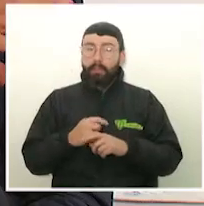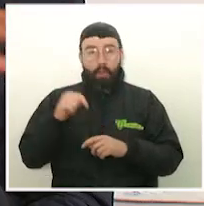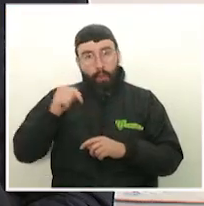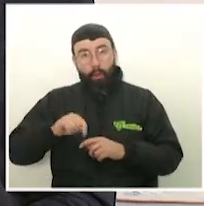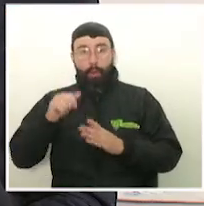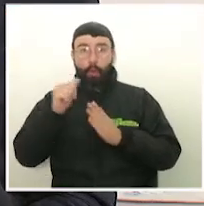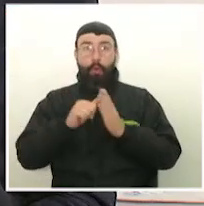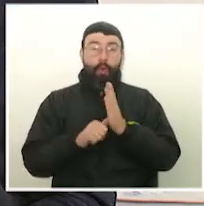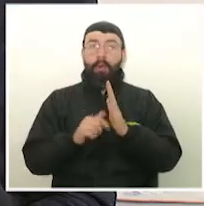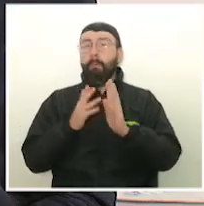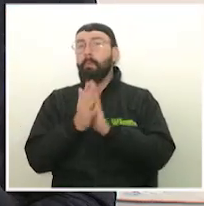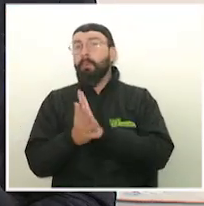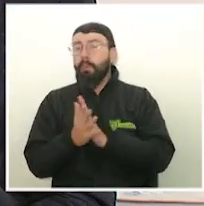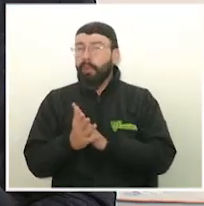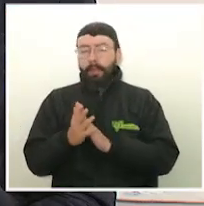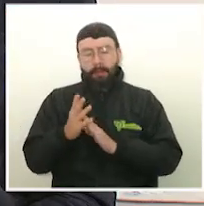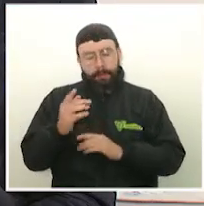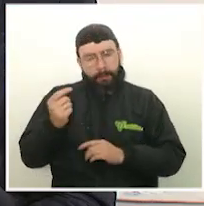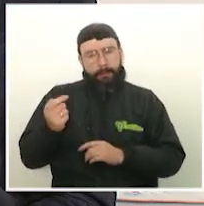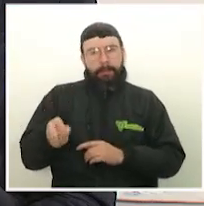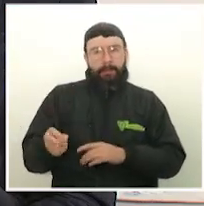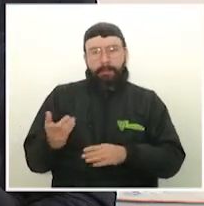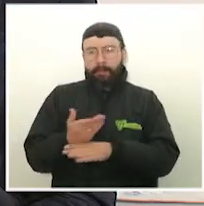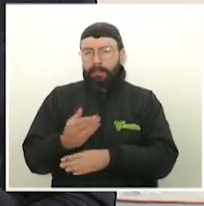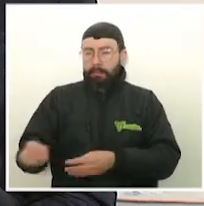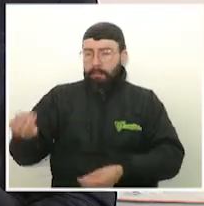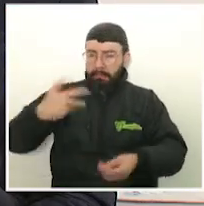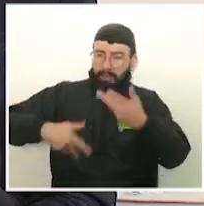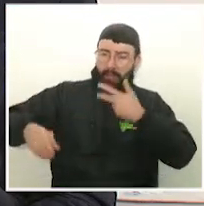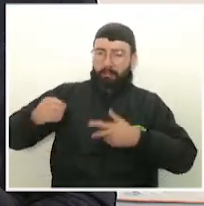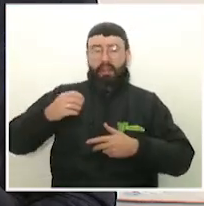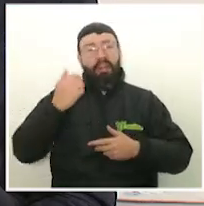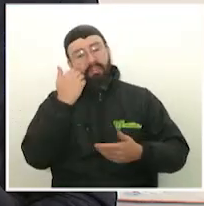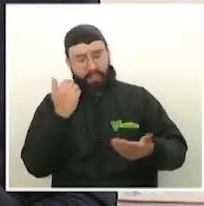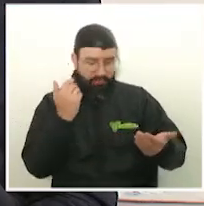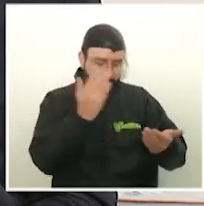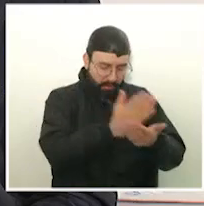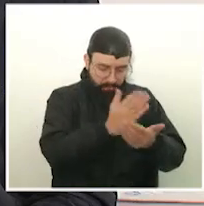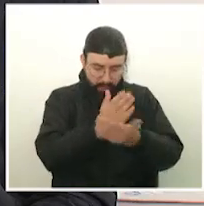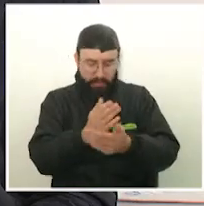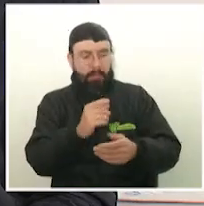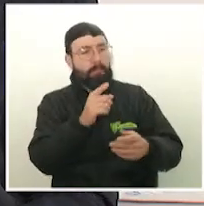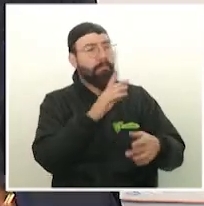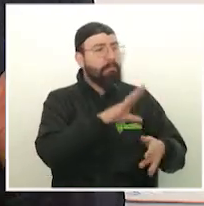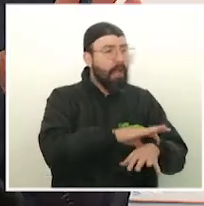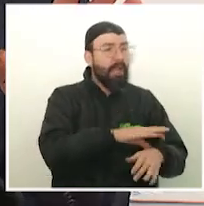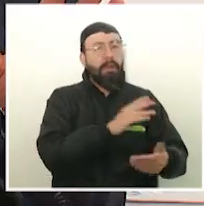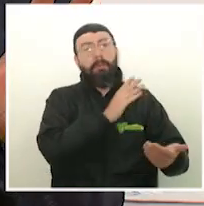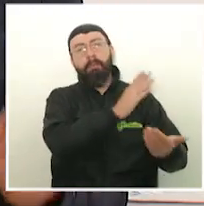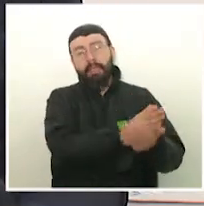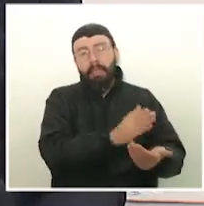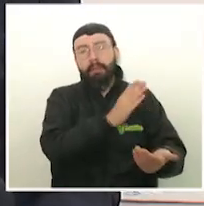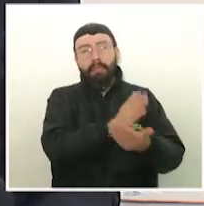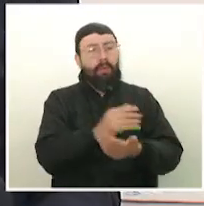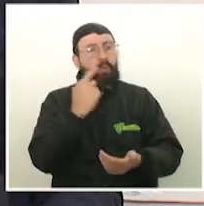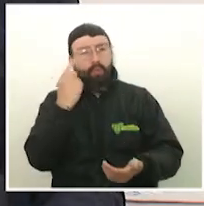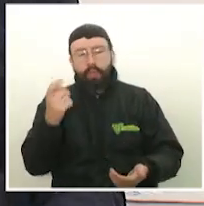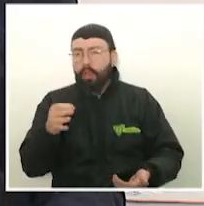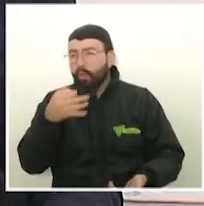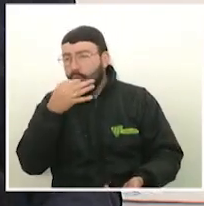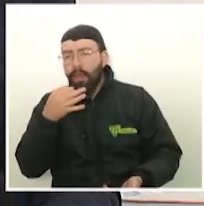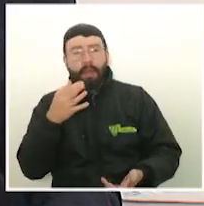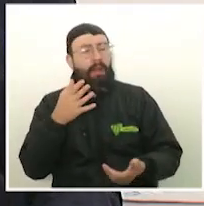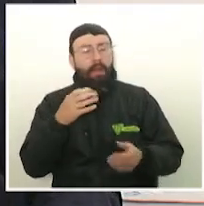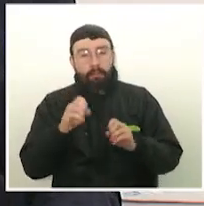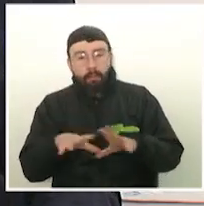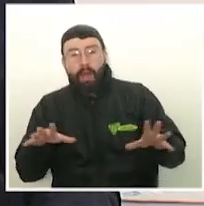hoy del problema medioambiental llegue a nuestro cuerpo y tengamos que seguir yendo de consulta en consulta, buscando cuál es la pastica milagrosa, cuando